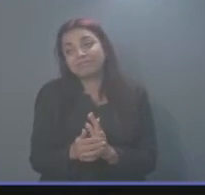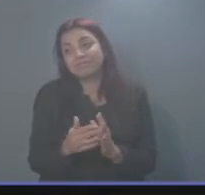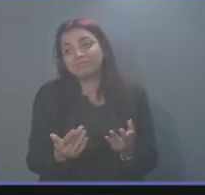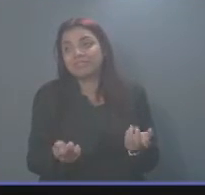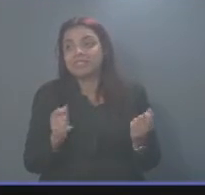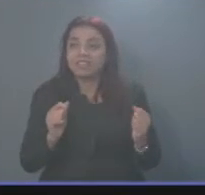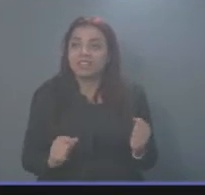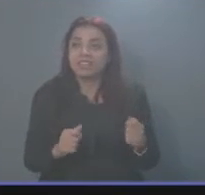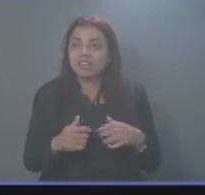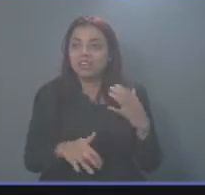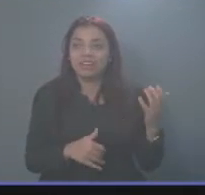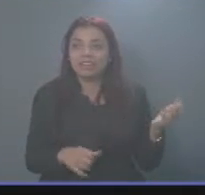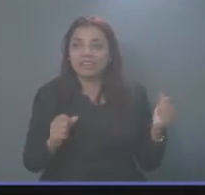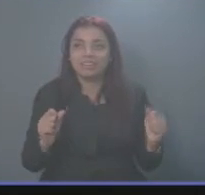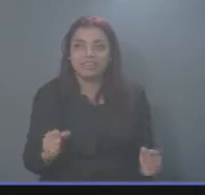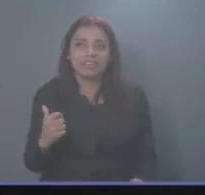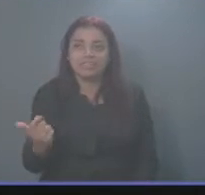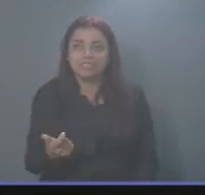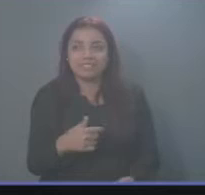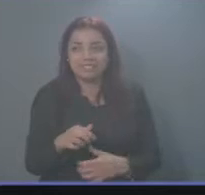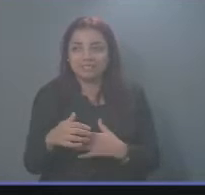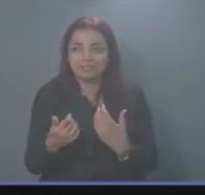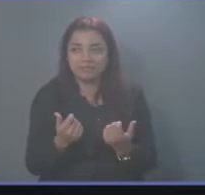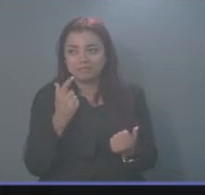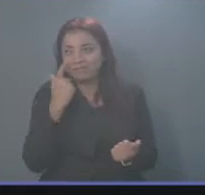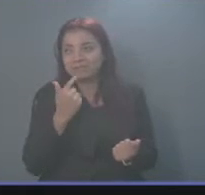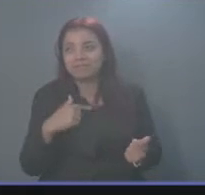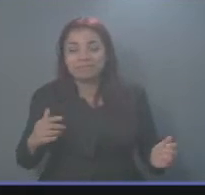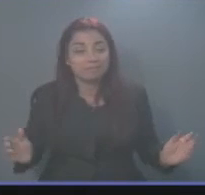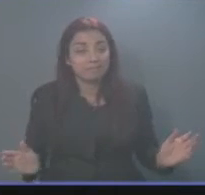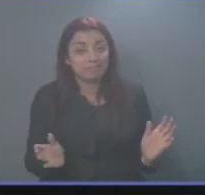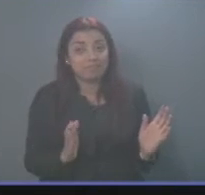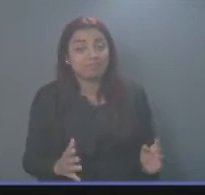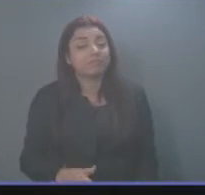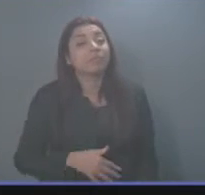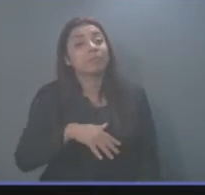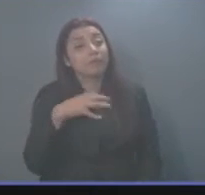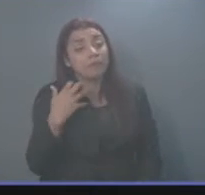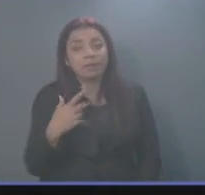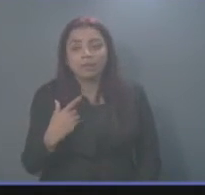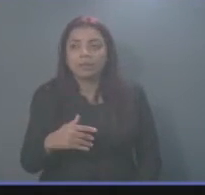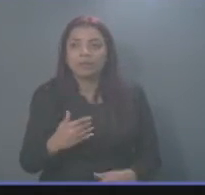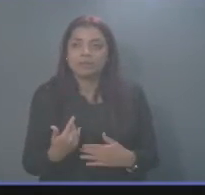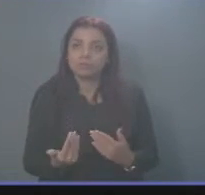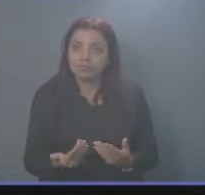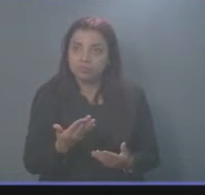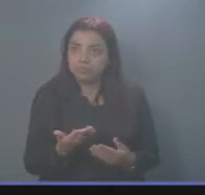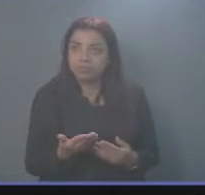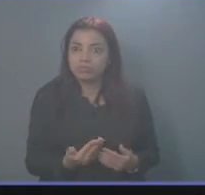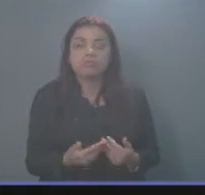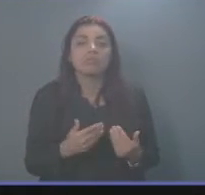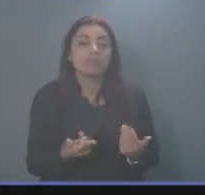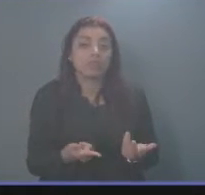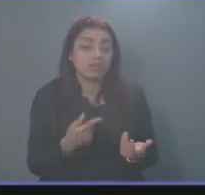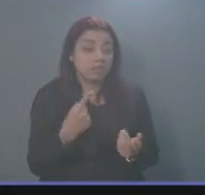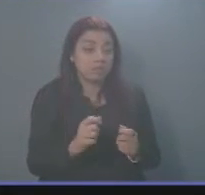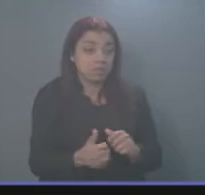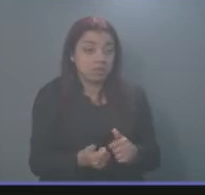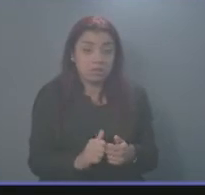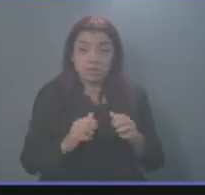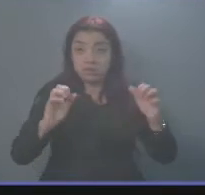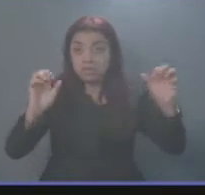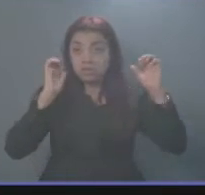motivando al desarrollo de todo el deporte y incentivando a deportistas, porque muchos deportistas dejaban de ir a